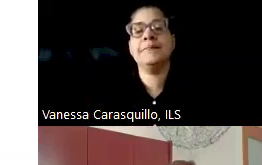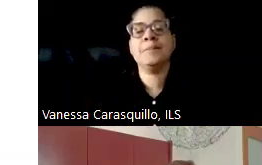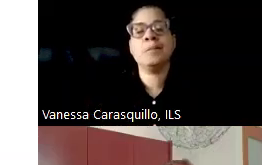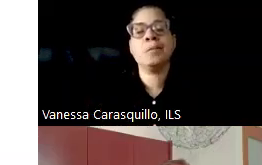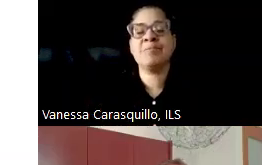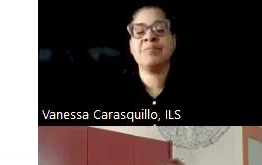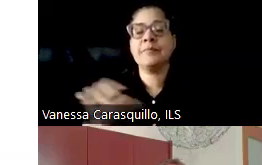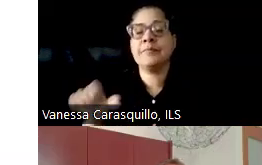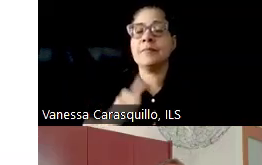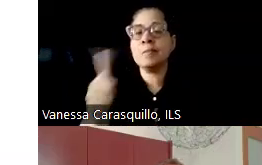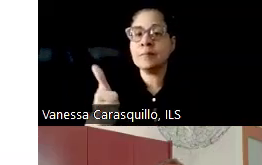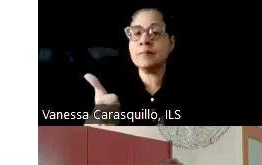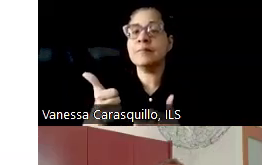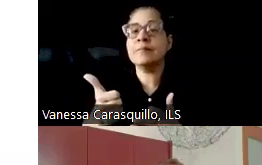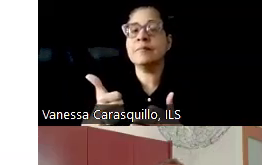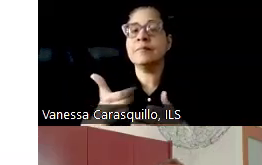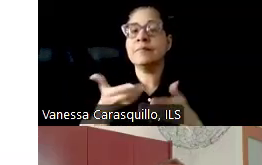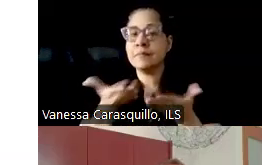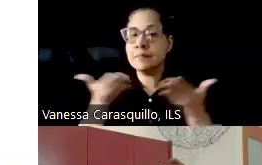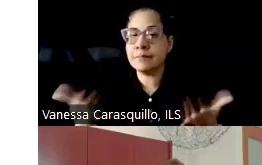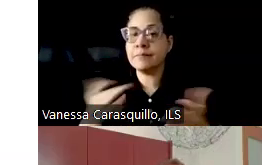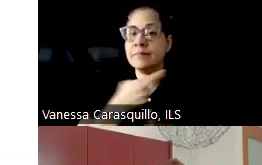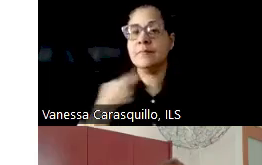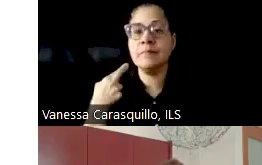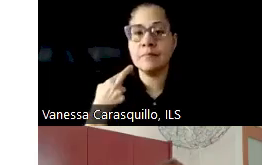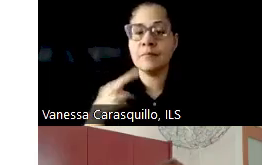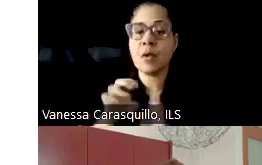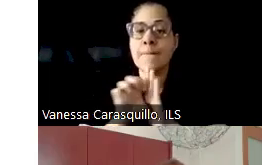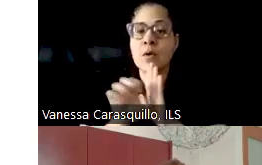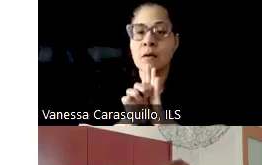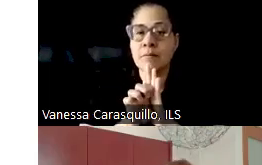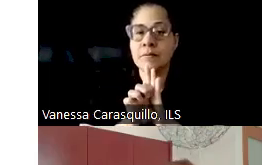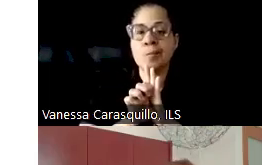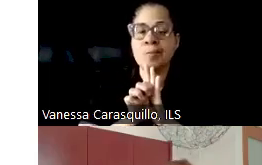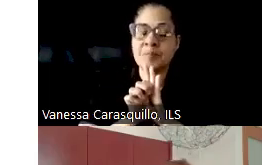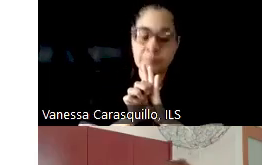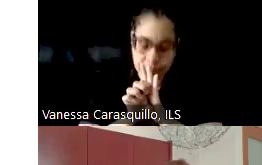pues hay otros factores de riesgo, ¿verdad? Cuando, por ejemplo, hablamos de